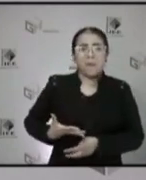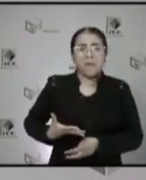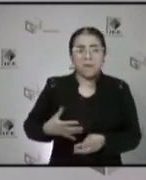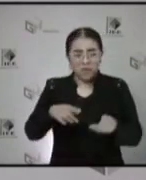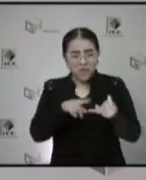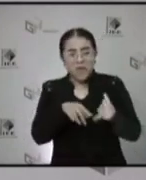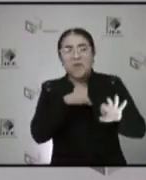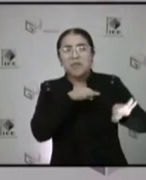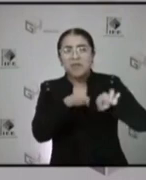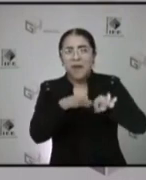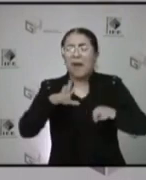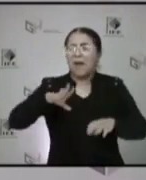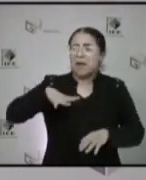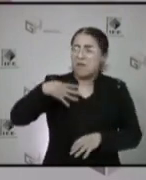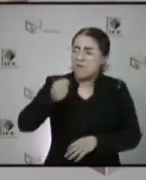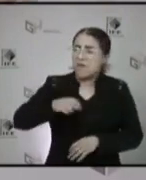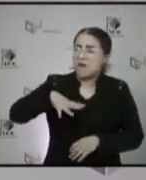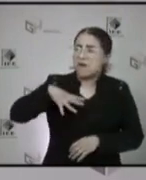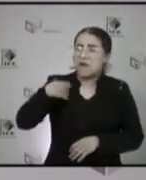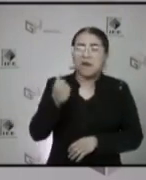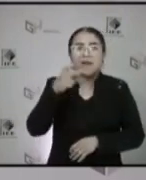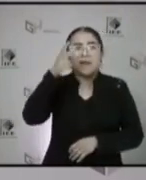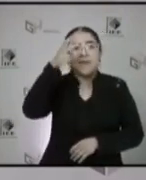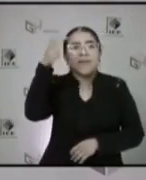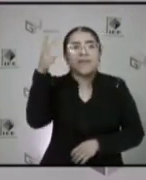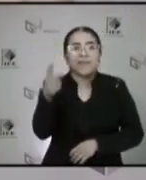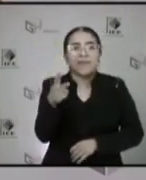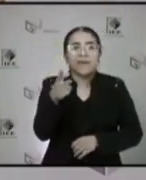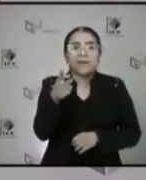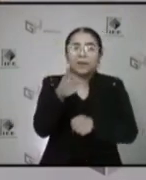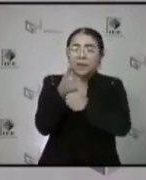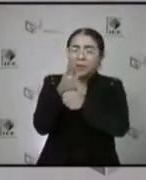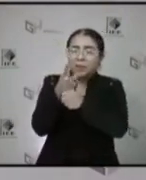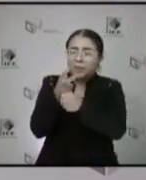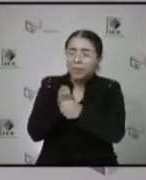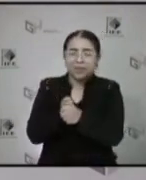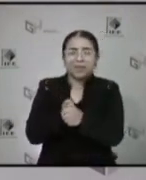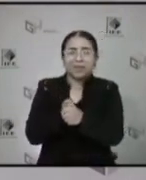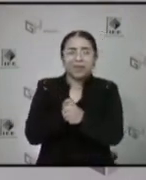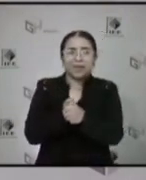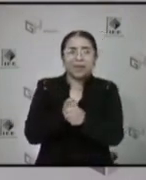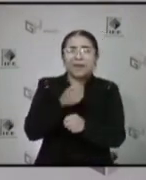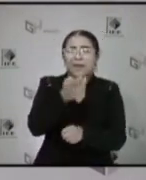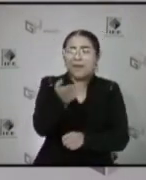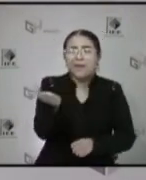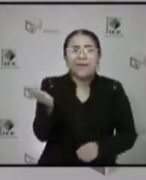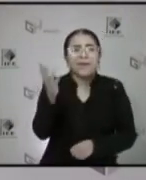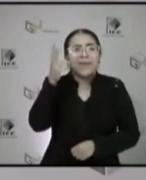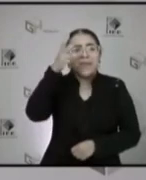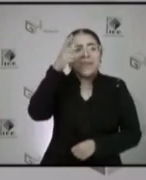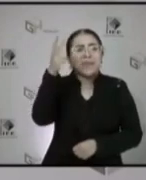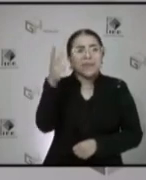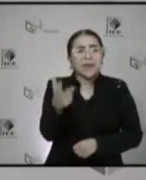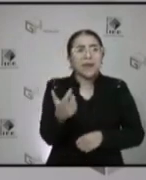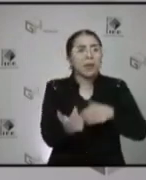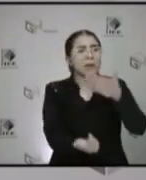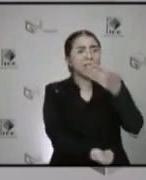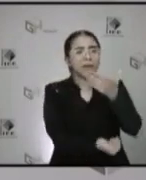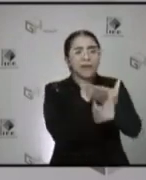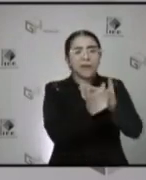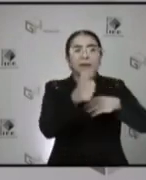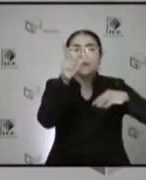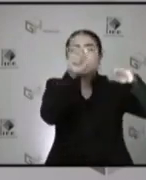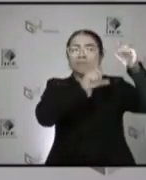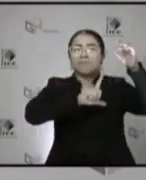la cultura del esfuerzo. Hidalgo está llamado a algo grandioso. Hidalgo está llamado a insertarse en el desarrollo